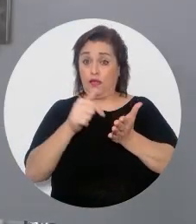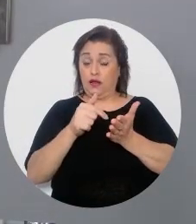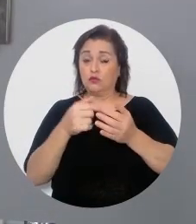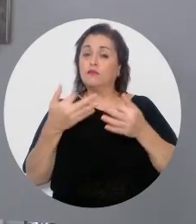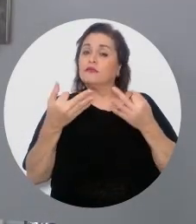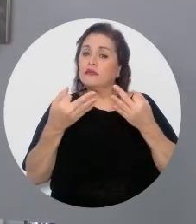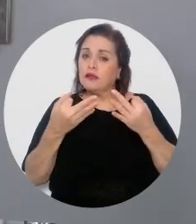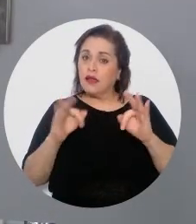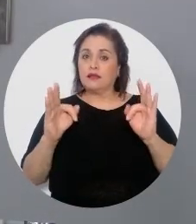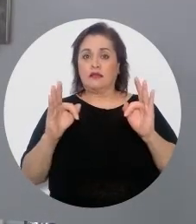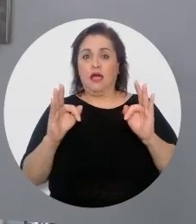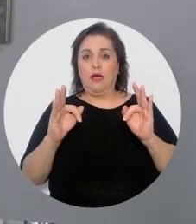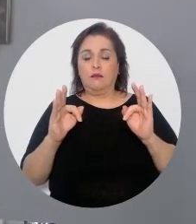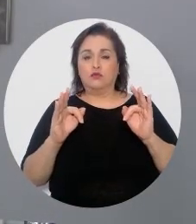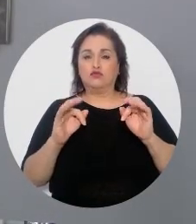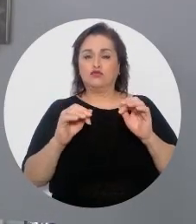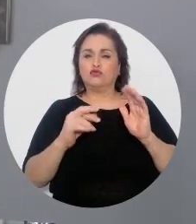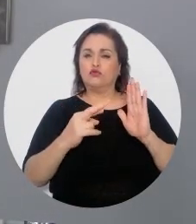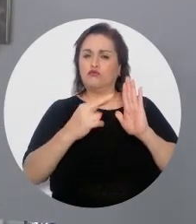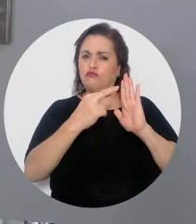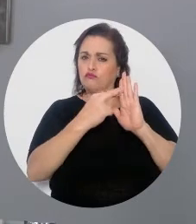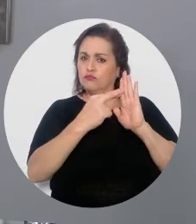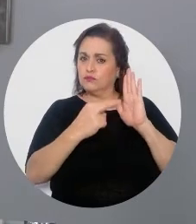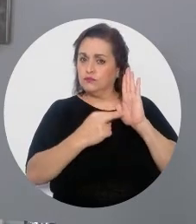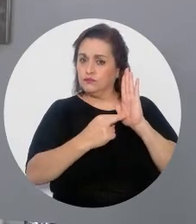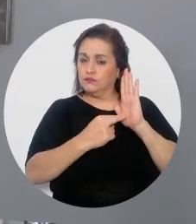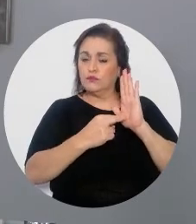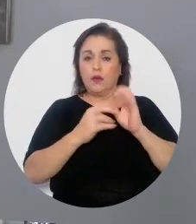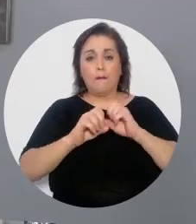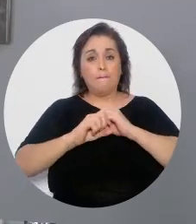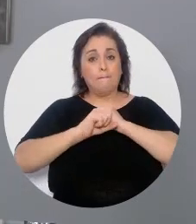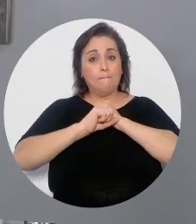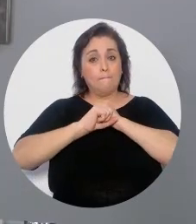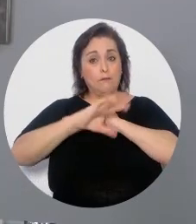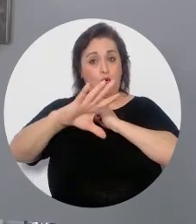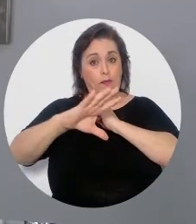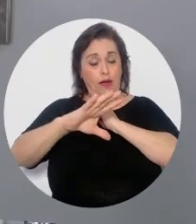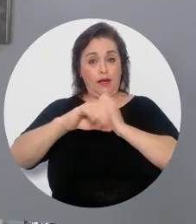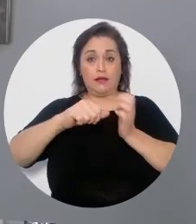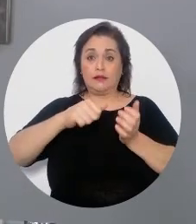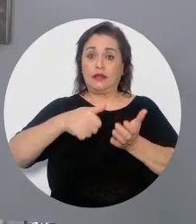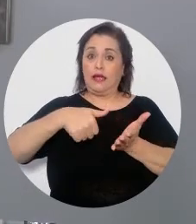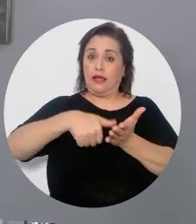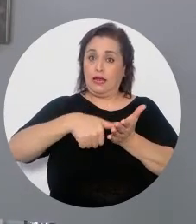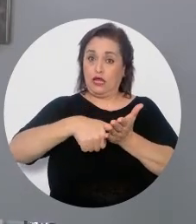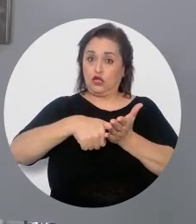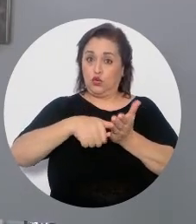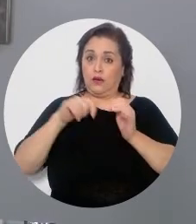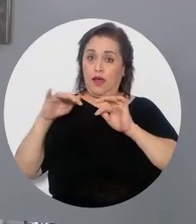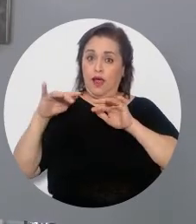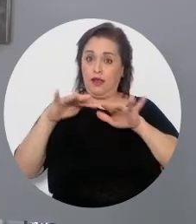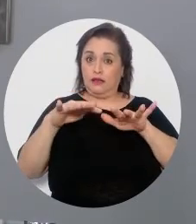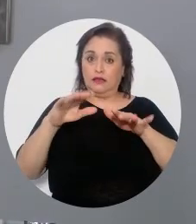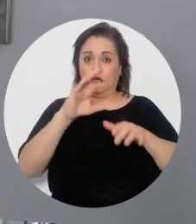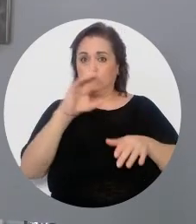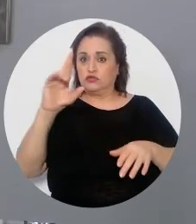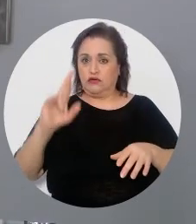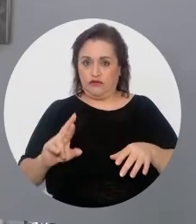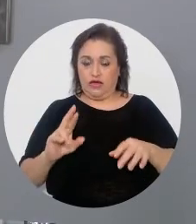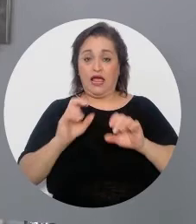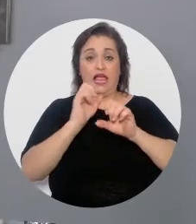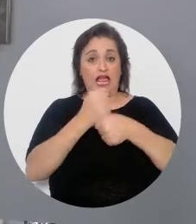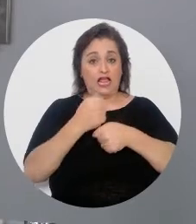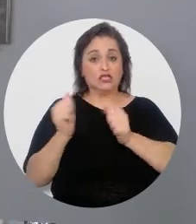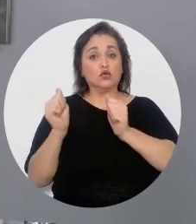cuaderno tratamos la regulación de la propaganda electoral en Costa Rica. Fue